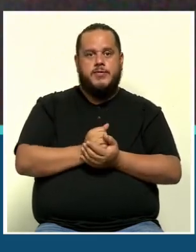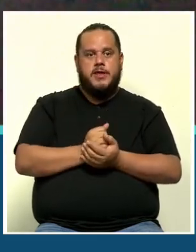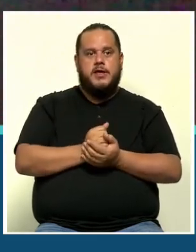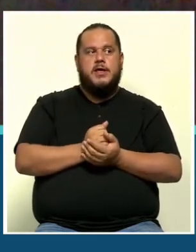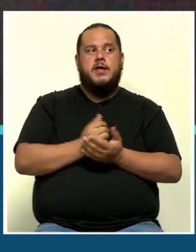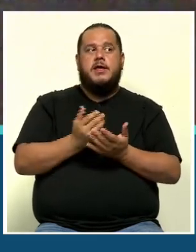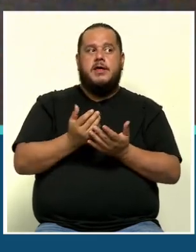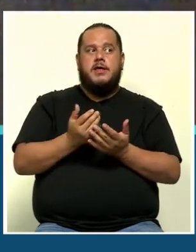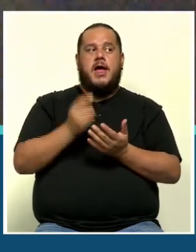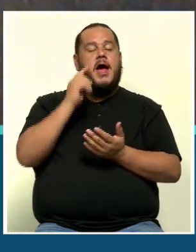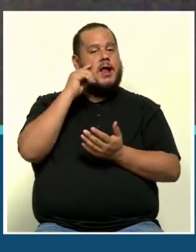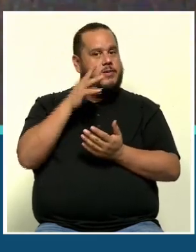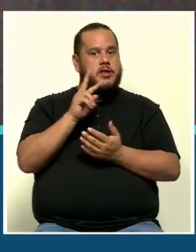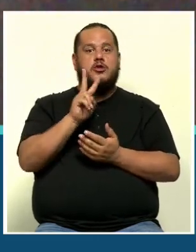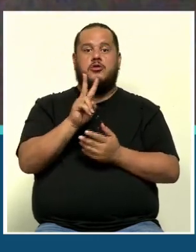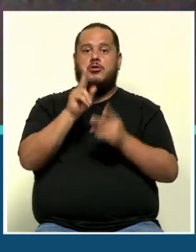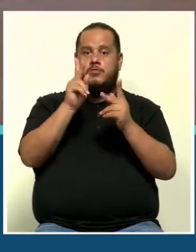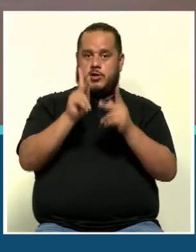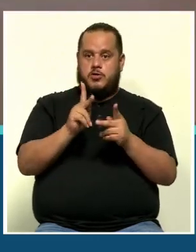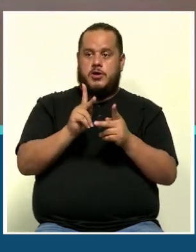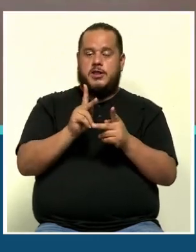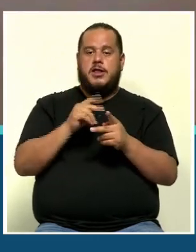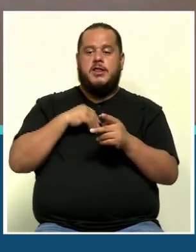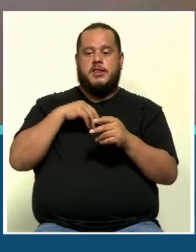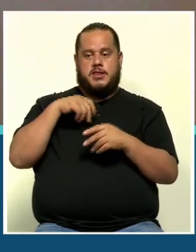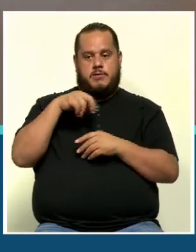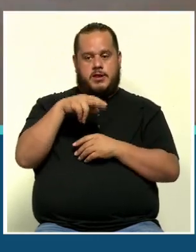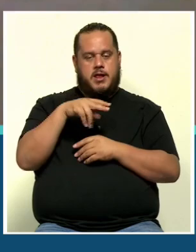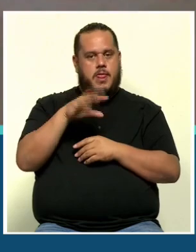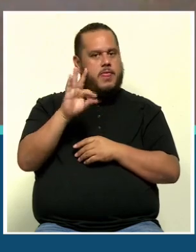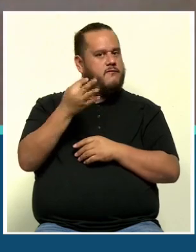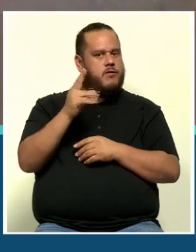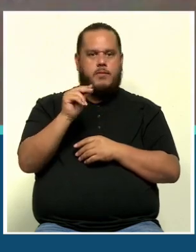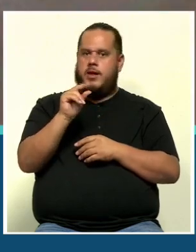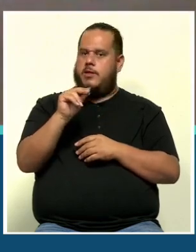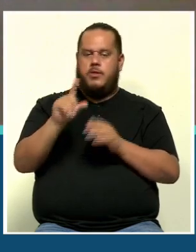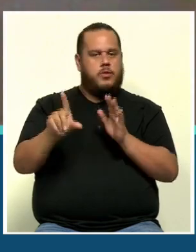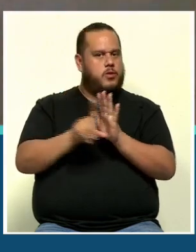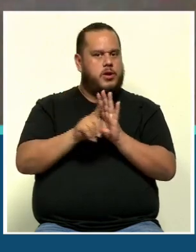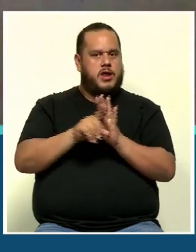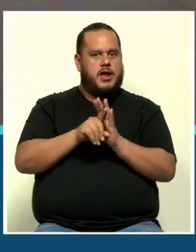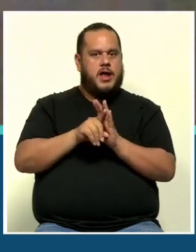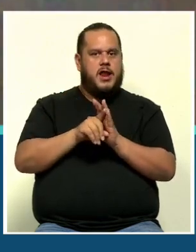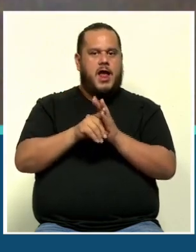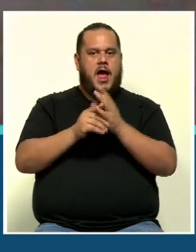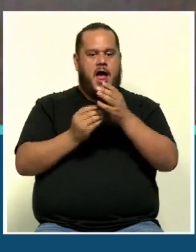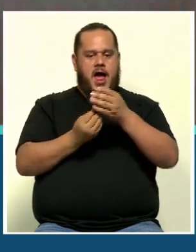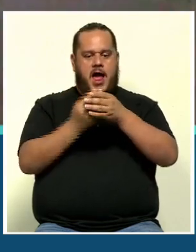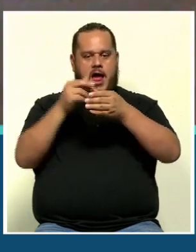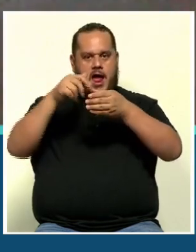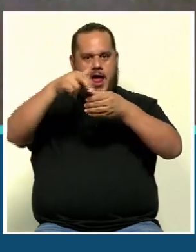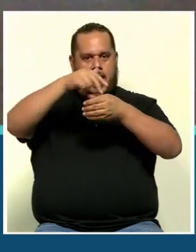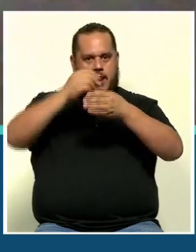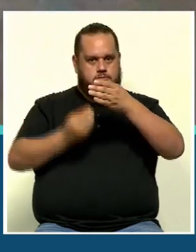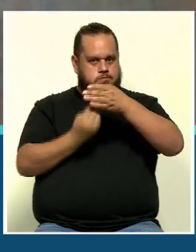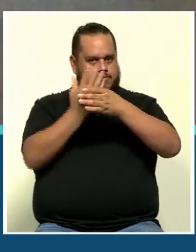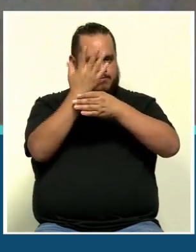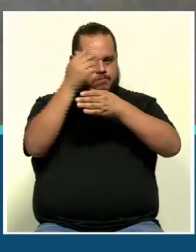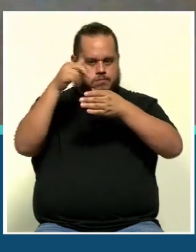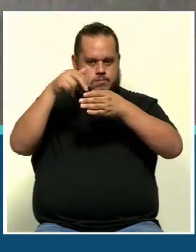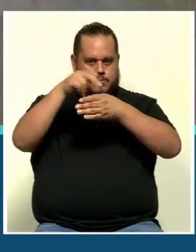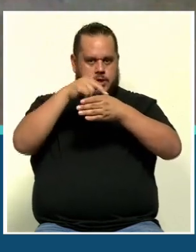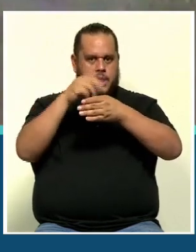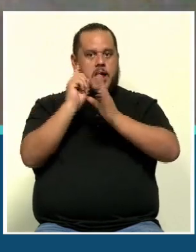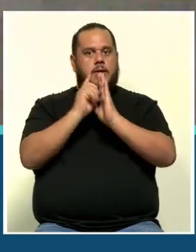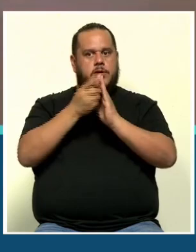habían, al parecer, 2 personas que estaban ingresando de manera ilegal a la cúspide del coloso minutos antes de la